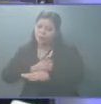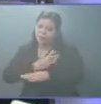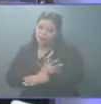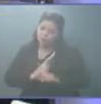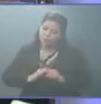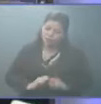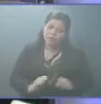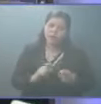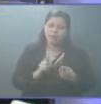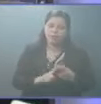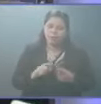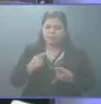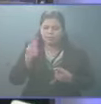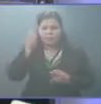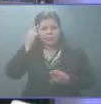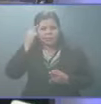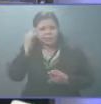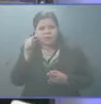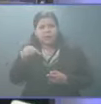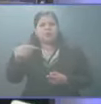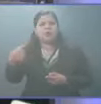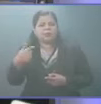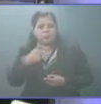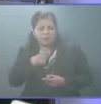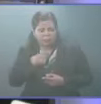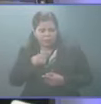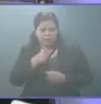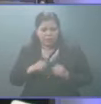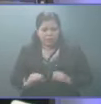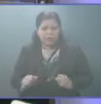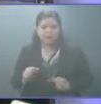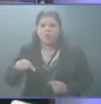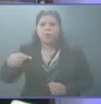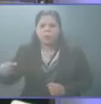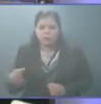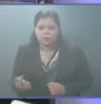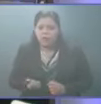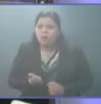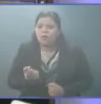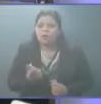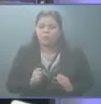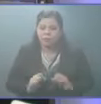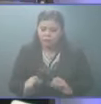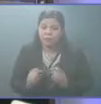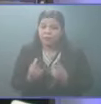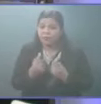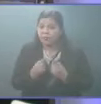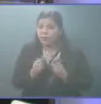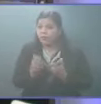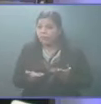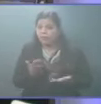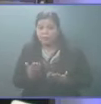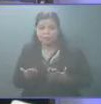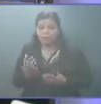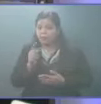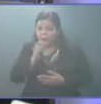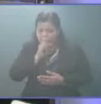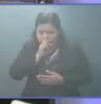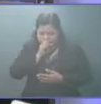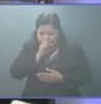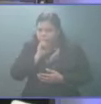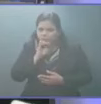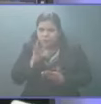en un momento piensa, bueno, ¿cuándo me toca el turno? ¿Cuándo voy a ser el próximo? Y que muchas veces no lo comparten con las